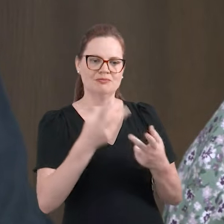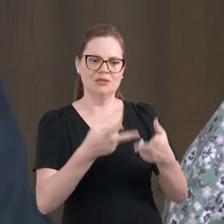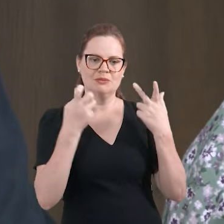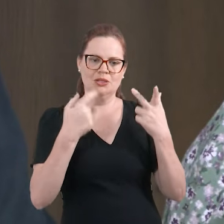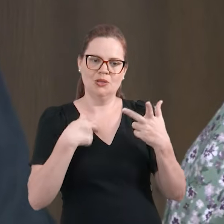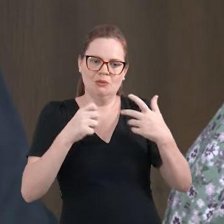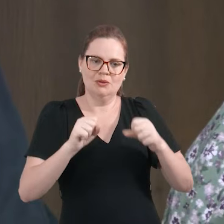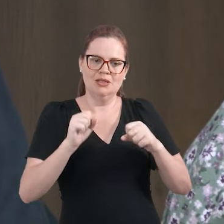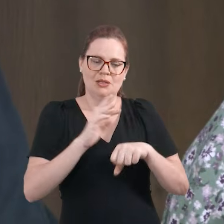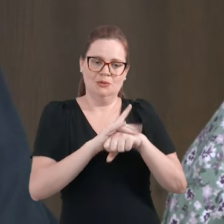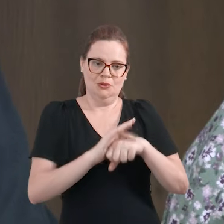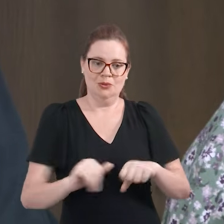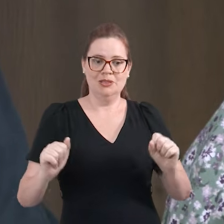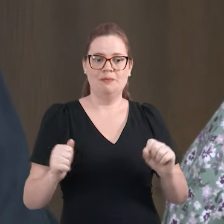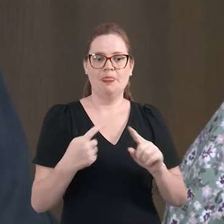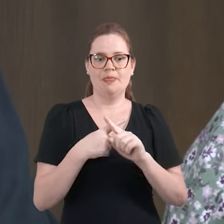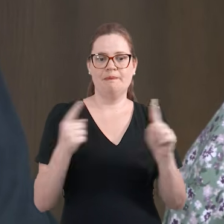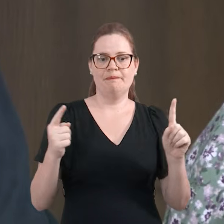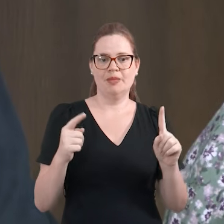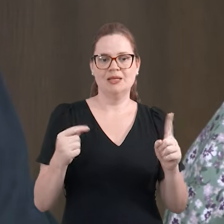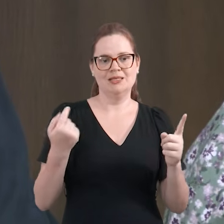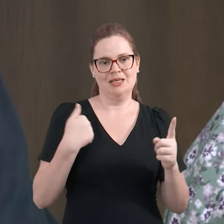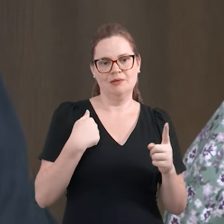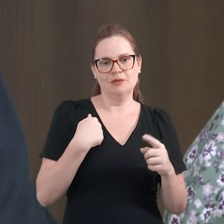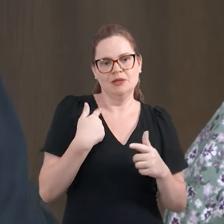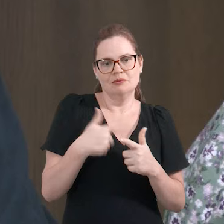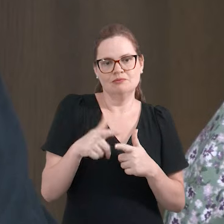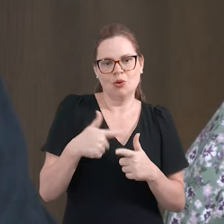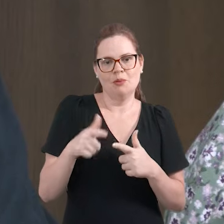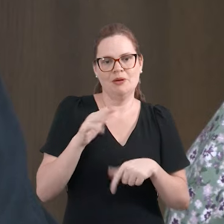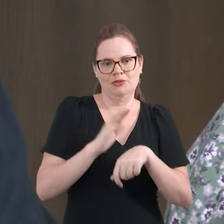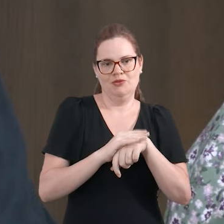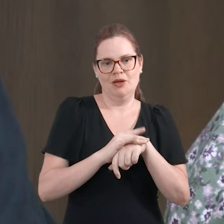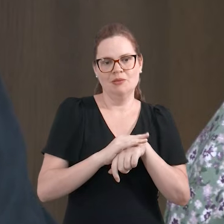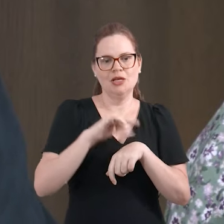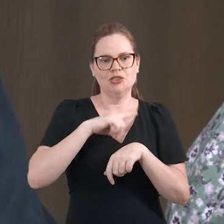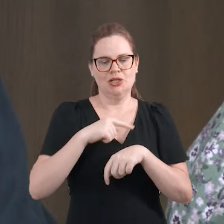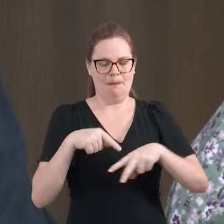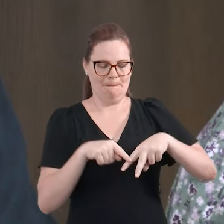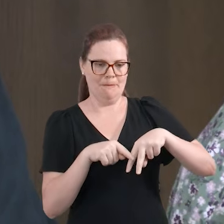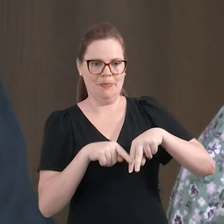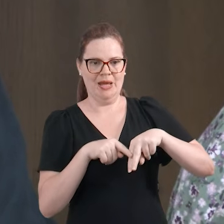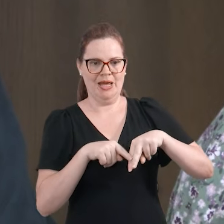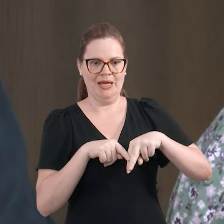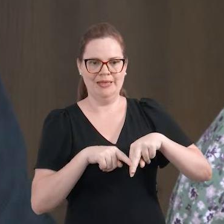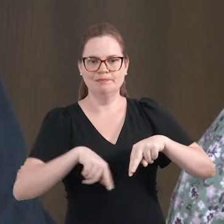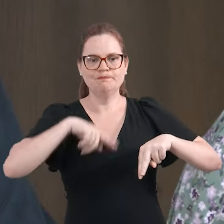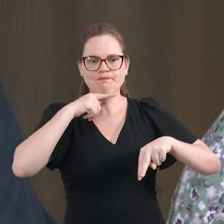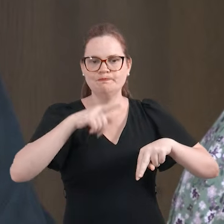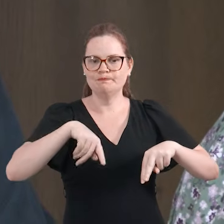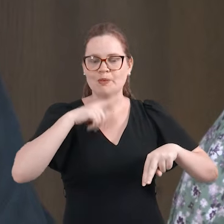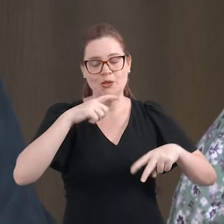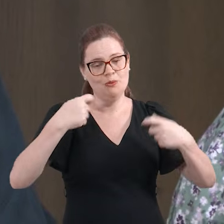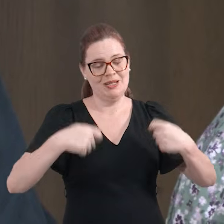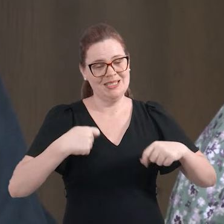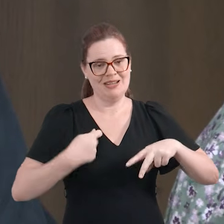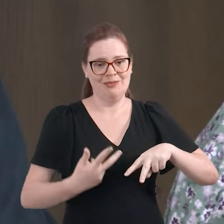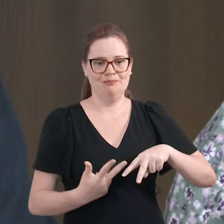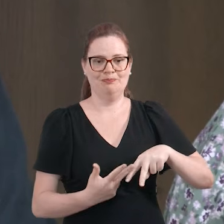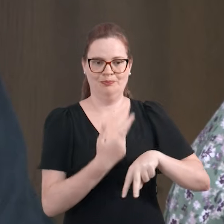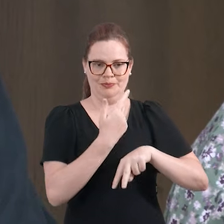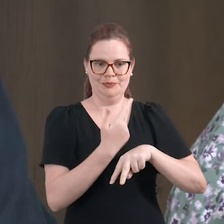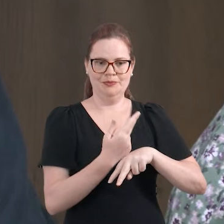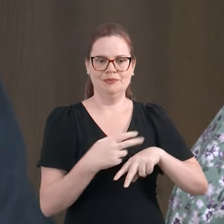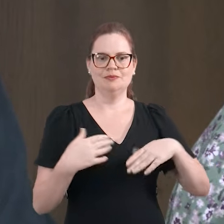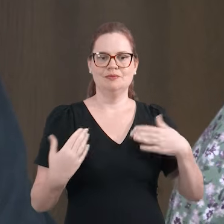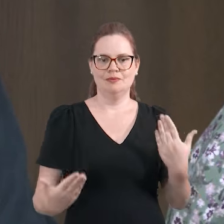siervo. Y ella tenía un problema, una enfermedad en una pierna que iba a ser operada. Y